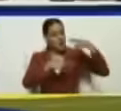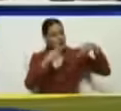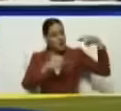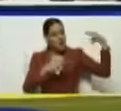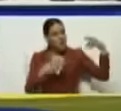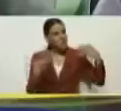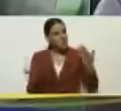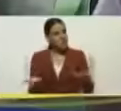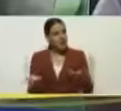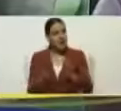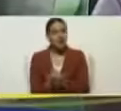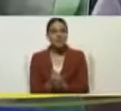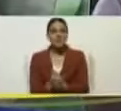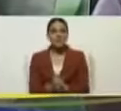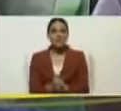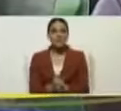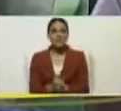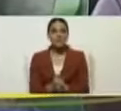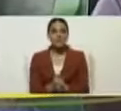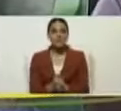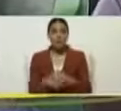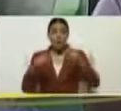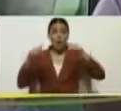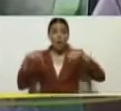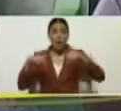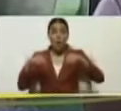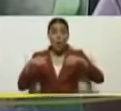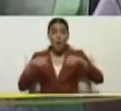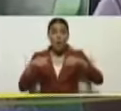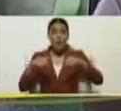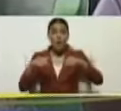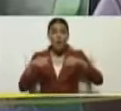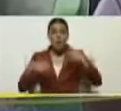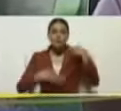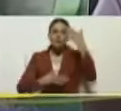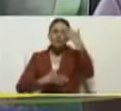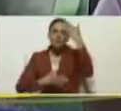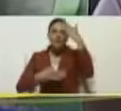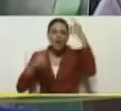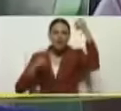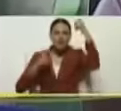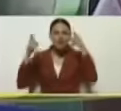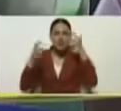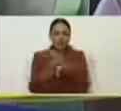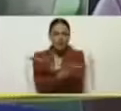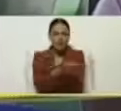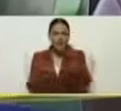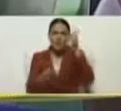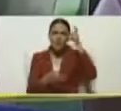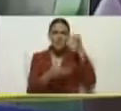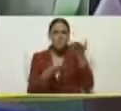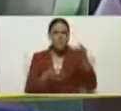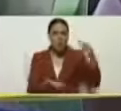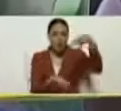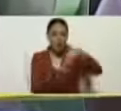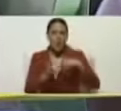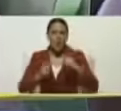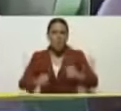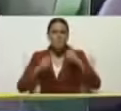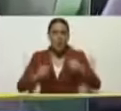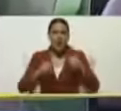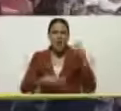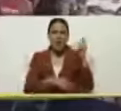revolucionario y hoy más que nunca mi saludo chavista al pueblo combatiente de los